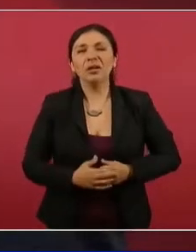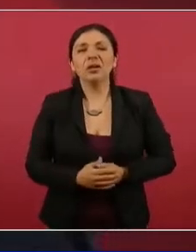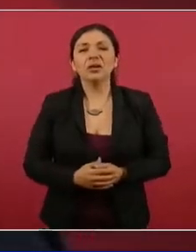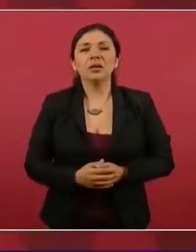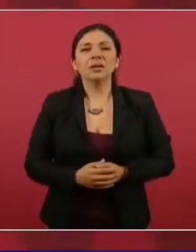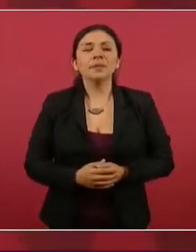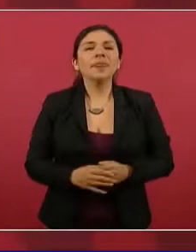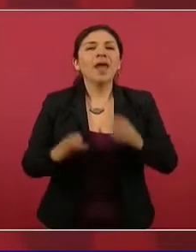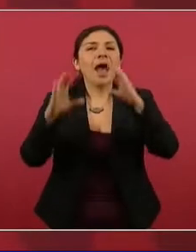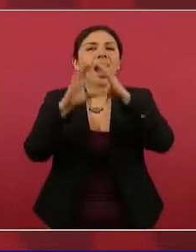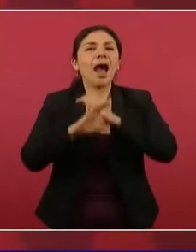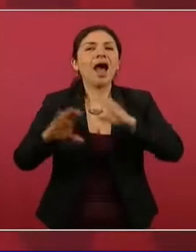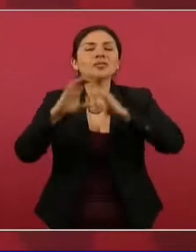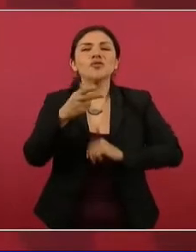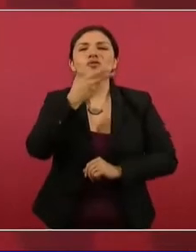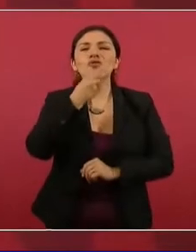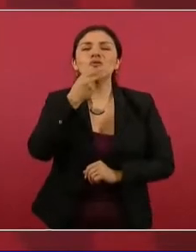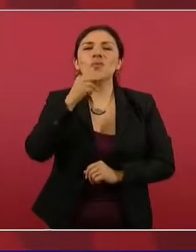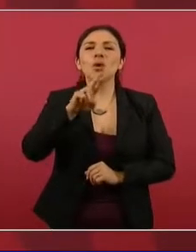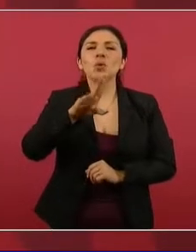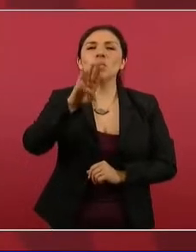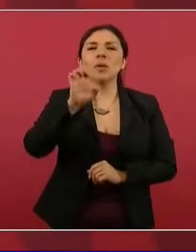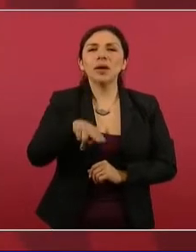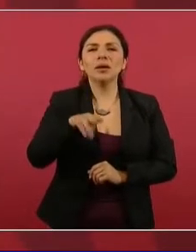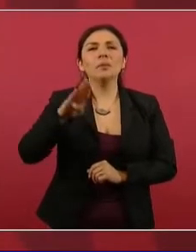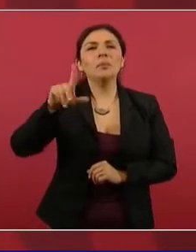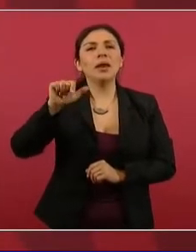la canción de Blade